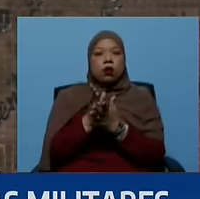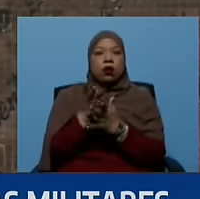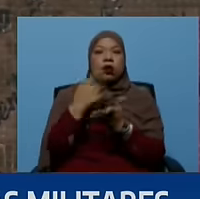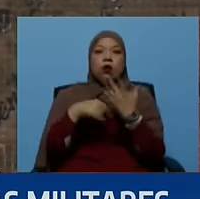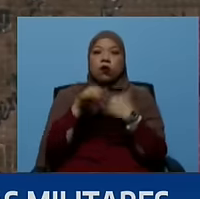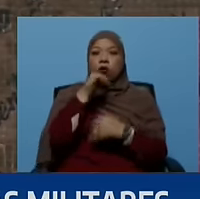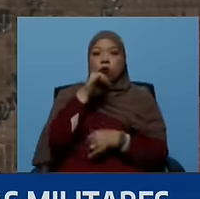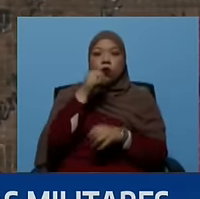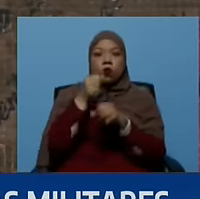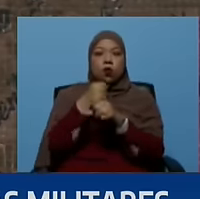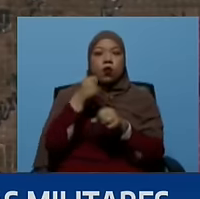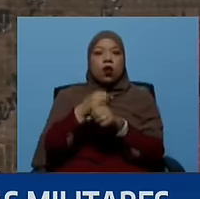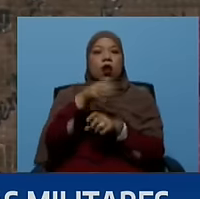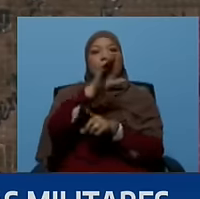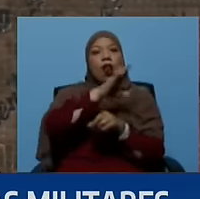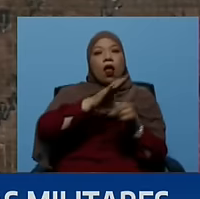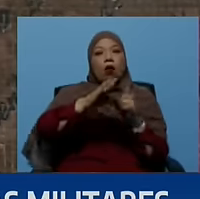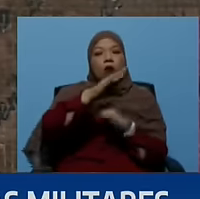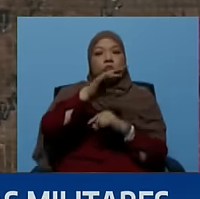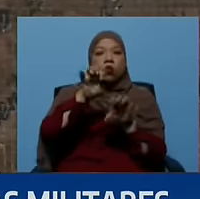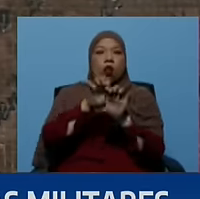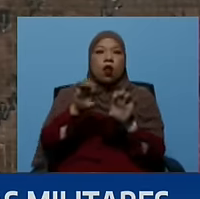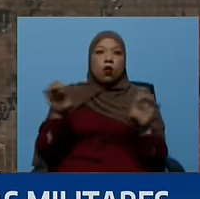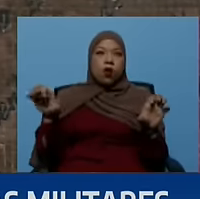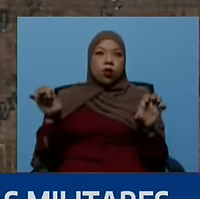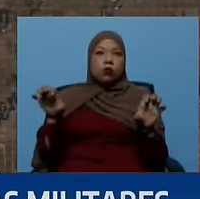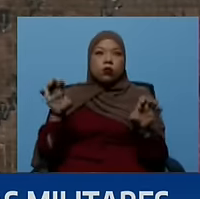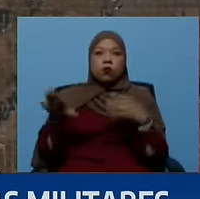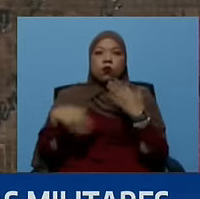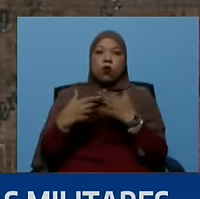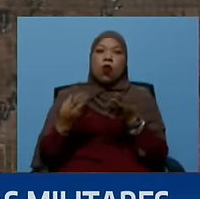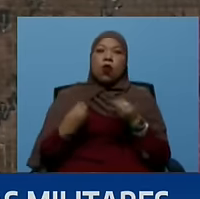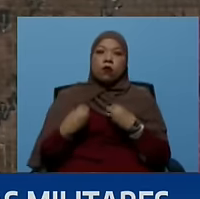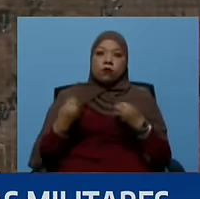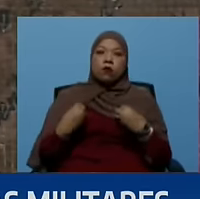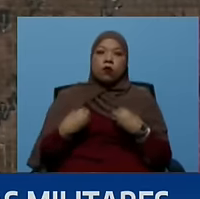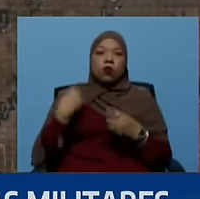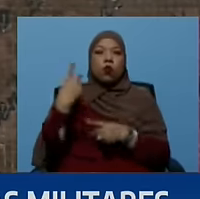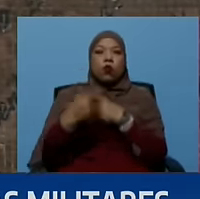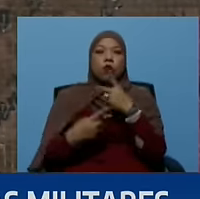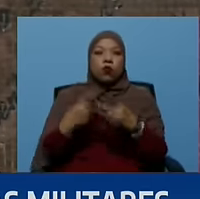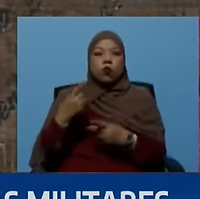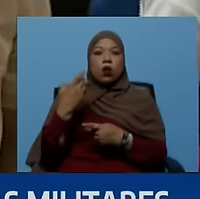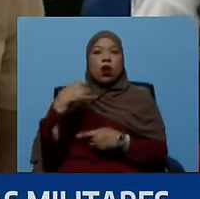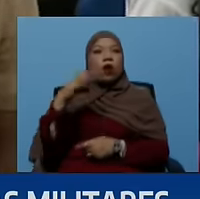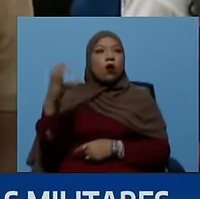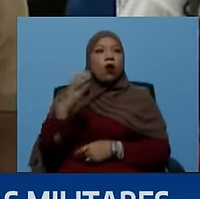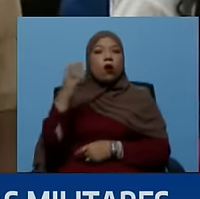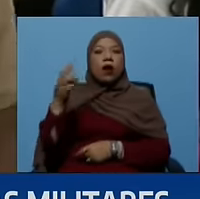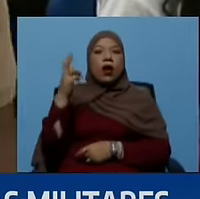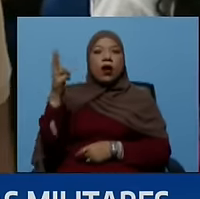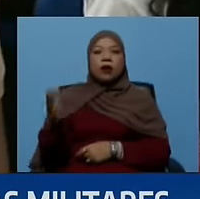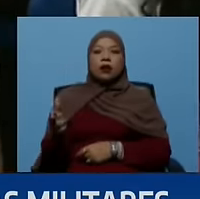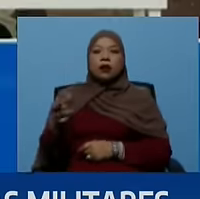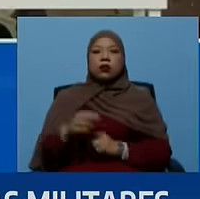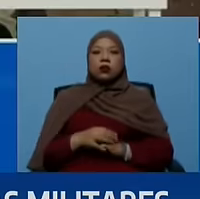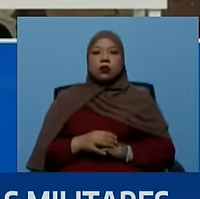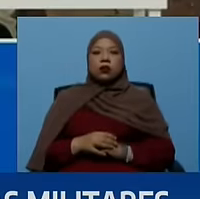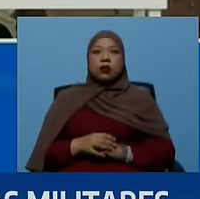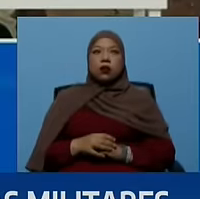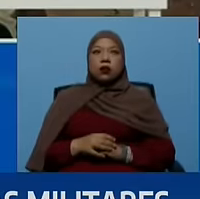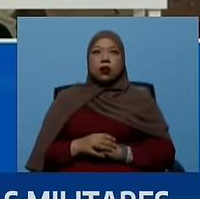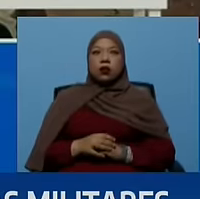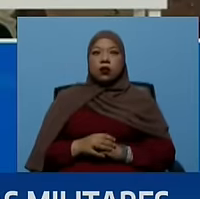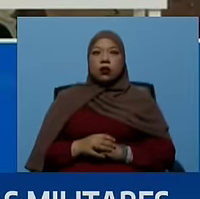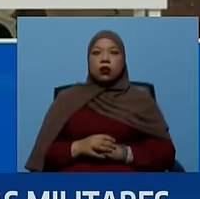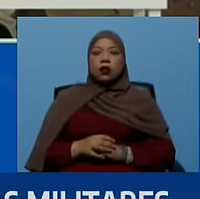fiesta de la cultura de la educación y de la vida vamos a hacer un pase acá coche a la unidad educativa